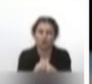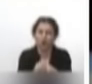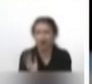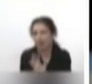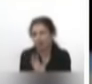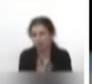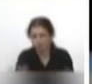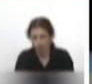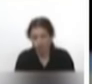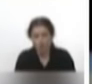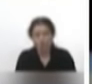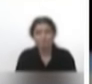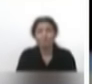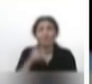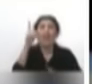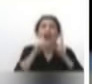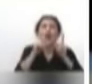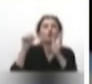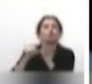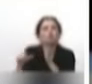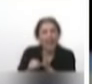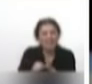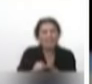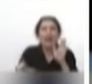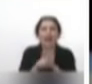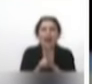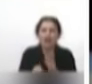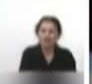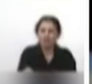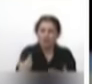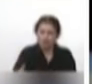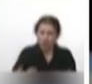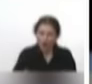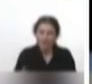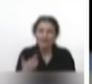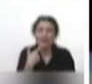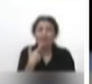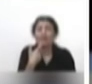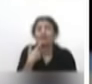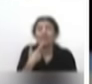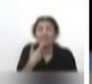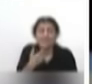delincuente de Alberto Fernández, nos toleramos durante 4 años a Cristina.